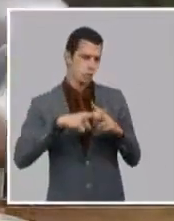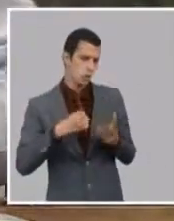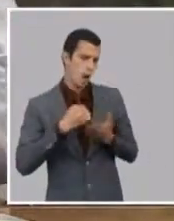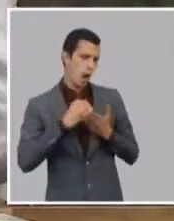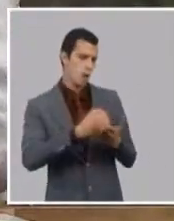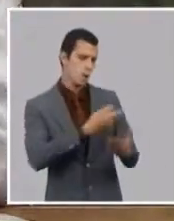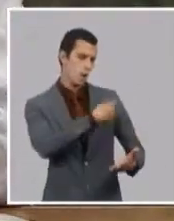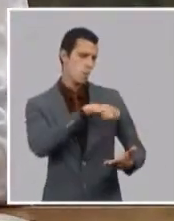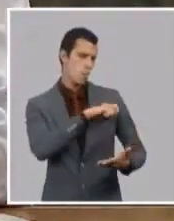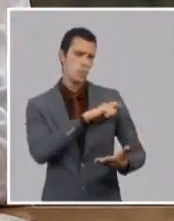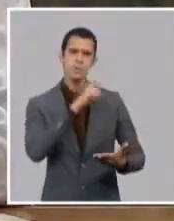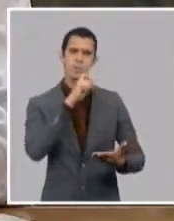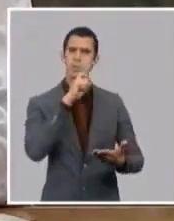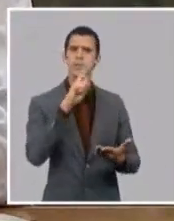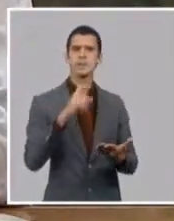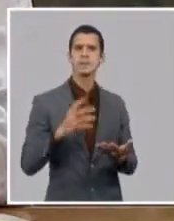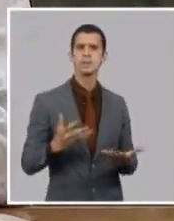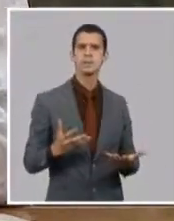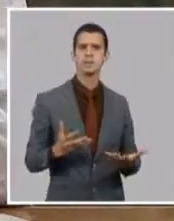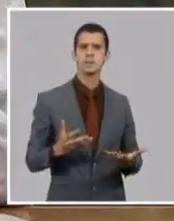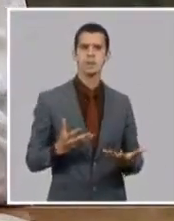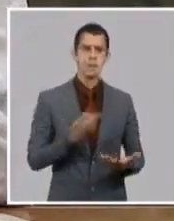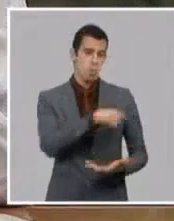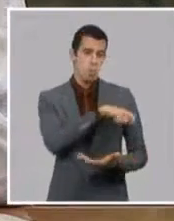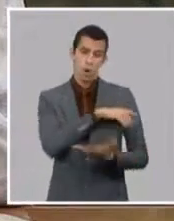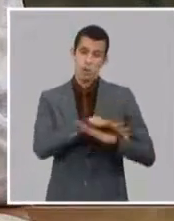real en la vida de este país, sin